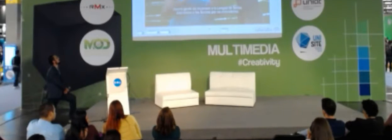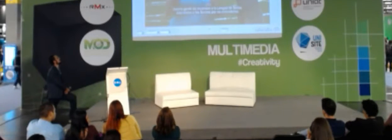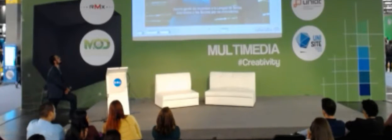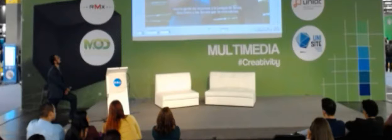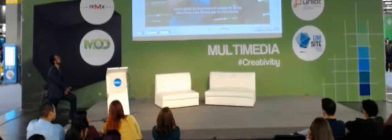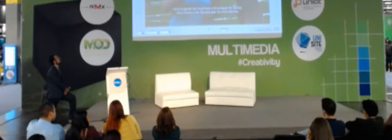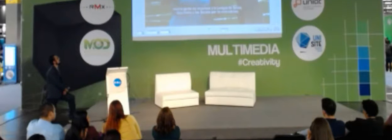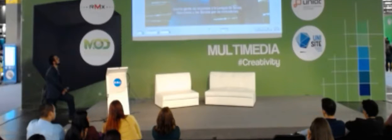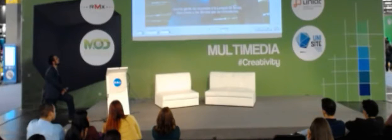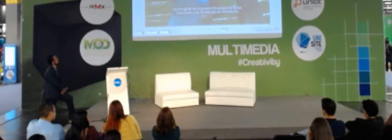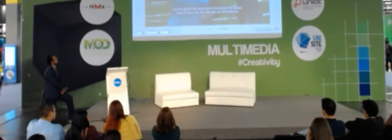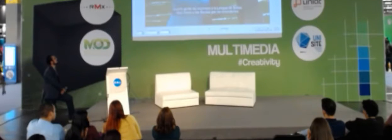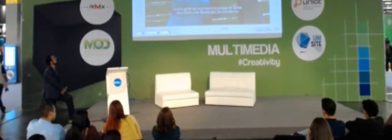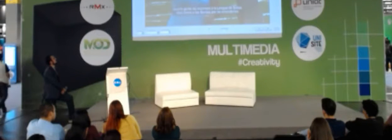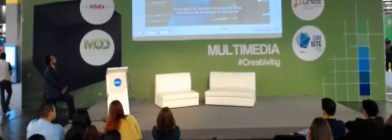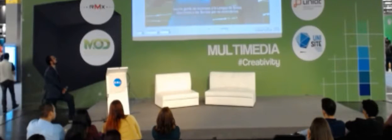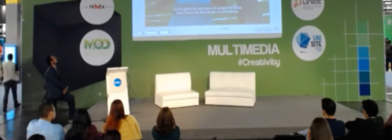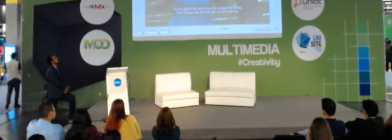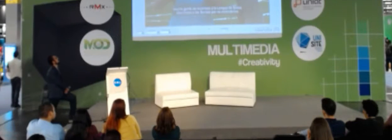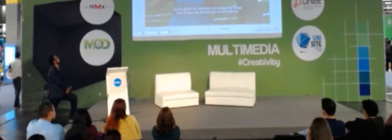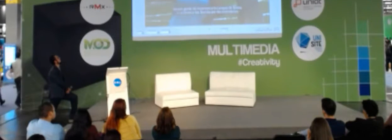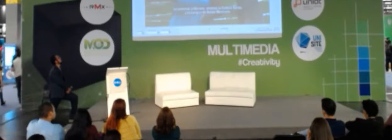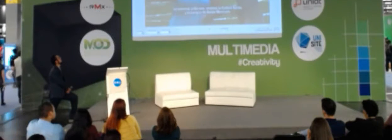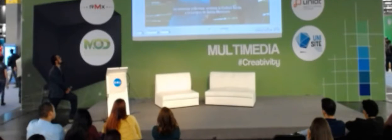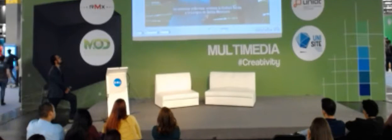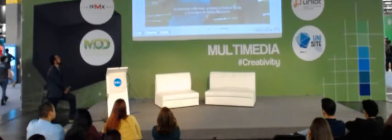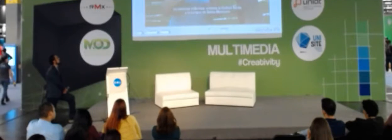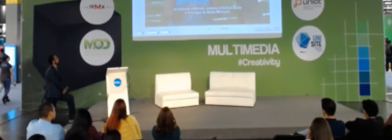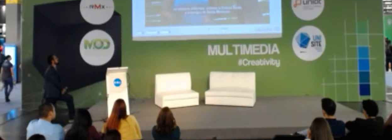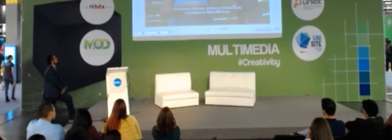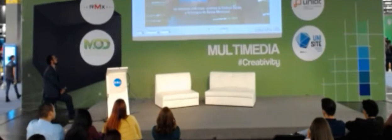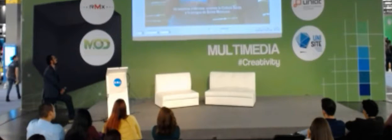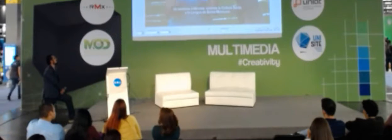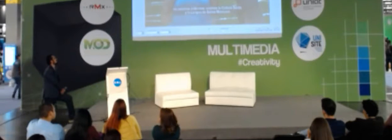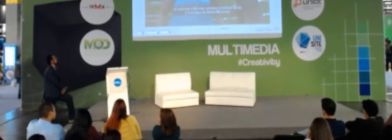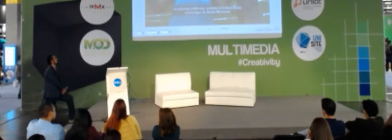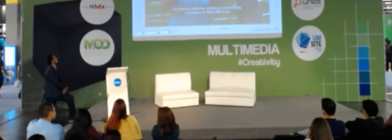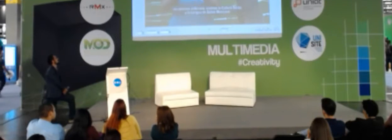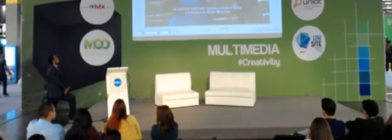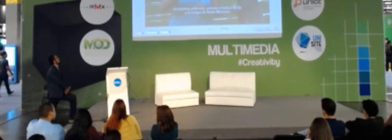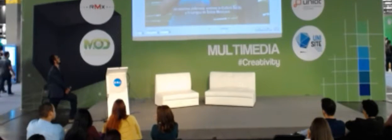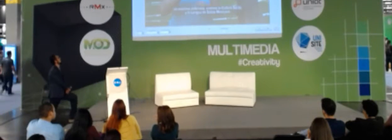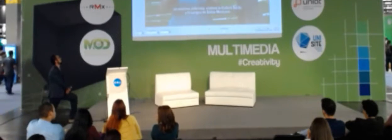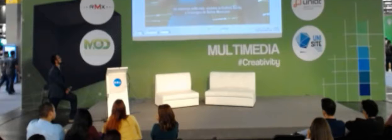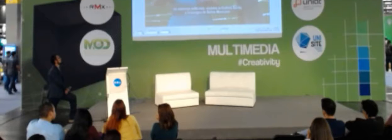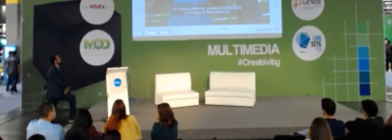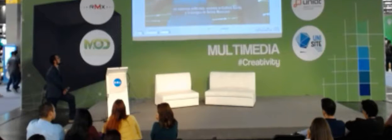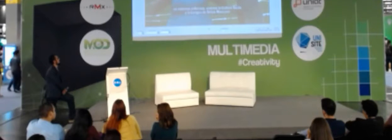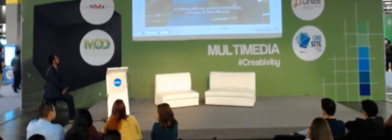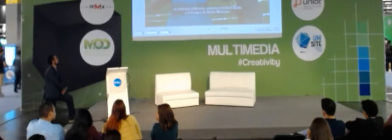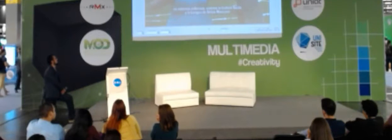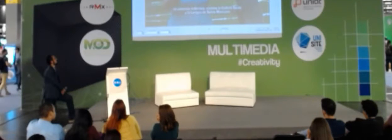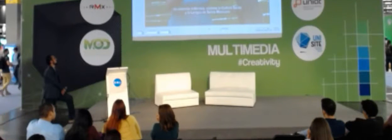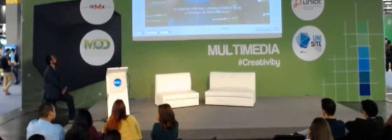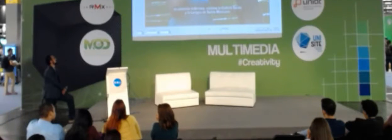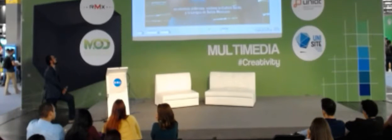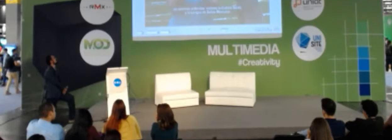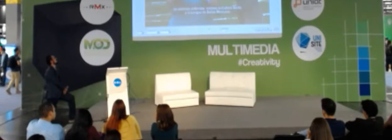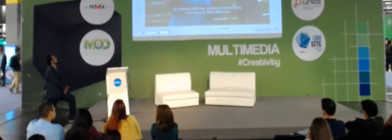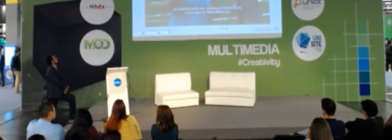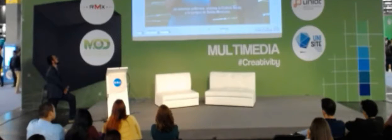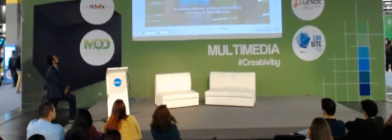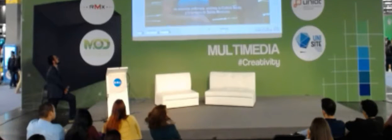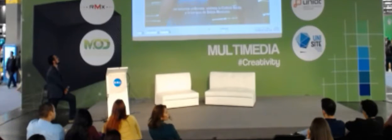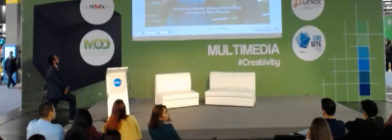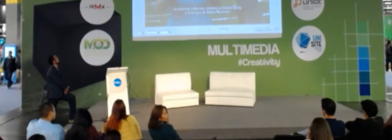señas. Discrimina a los sordos por no entenderles. No estamos enfermos. Vivimos la cultura sorda y la lengua de señas